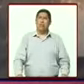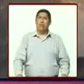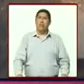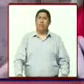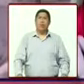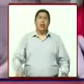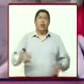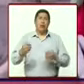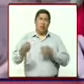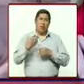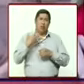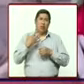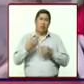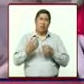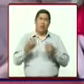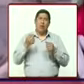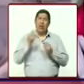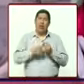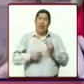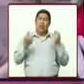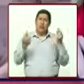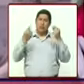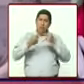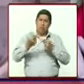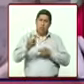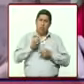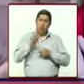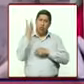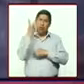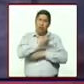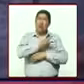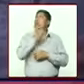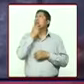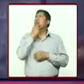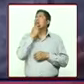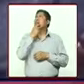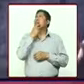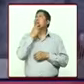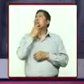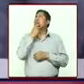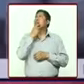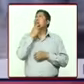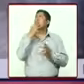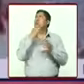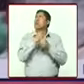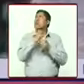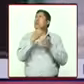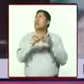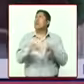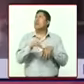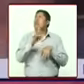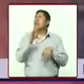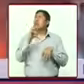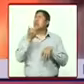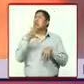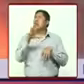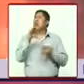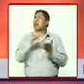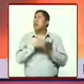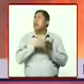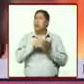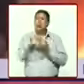Vías Bolivia nos ha hecho conocer que a la fecha, en estos dos días, se ha perdido más de 719